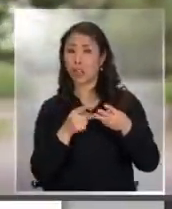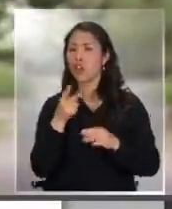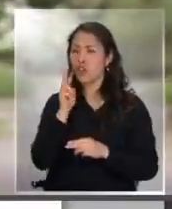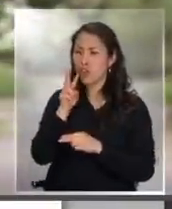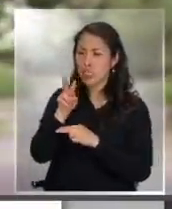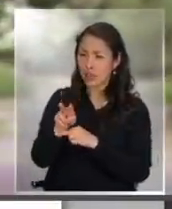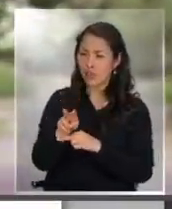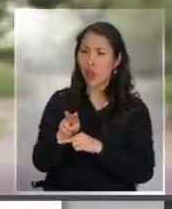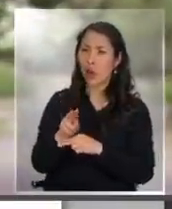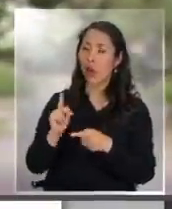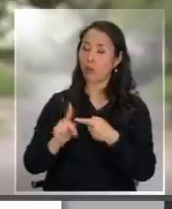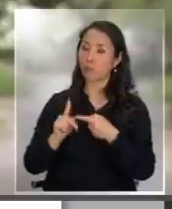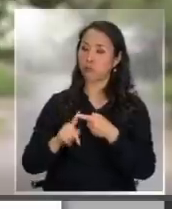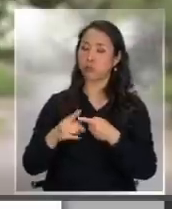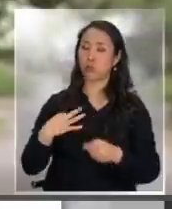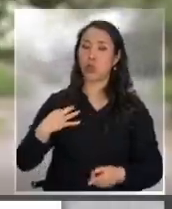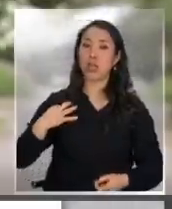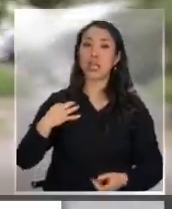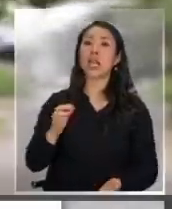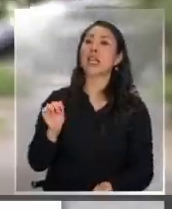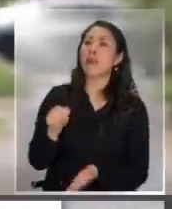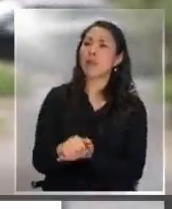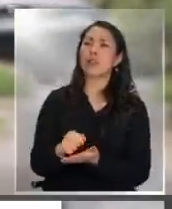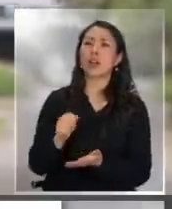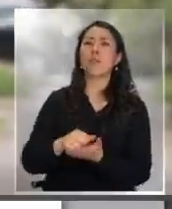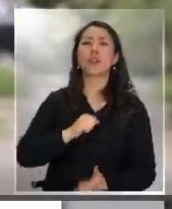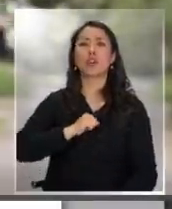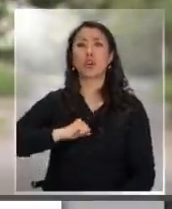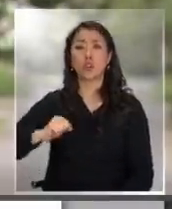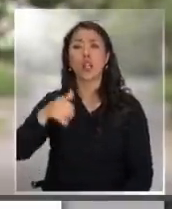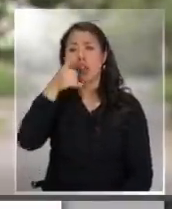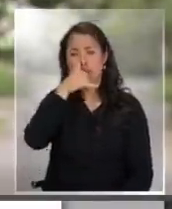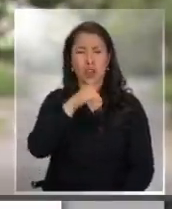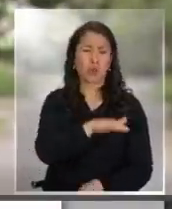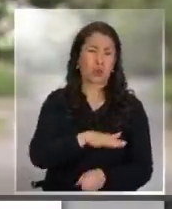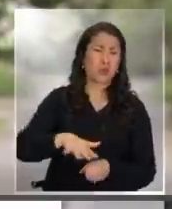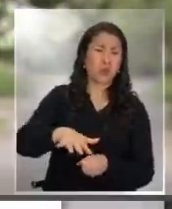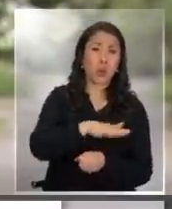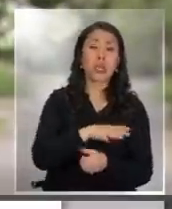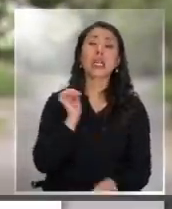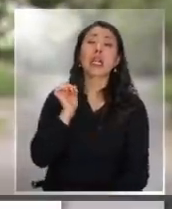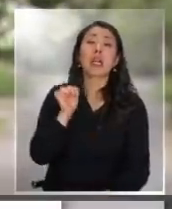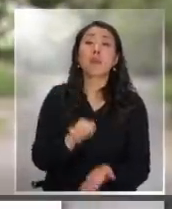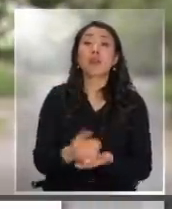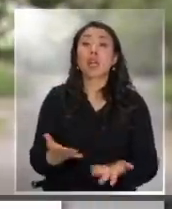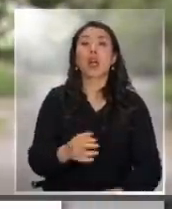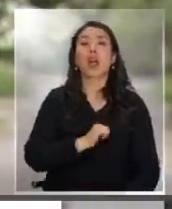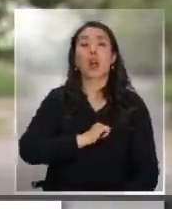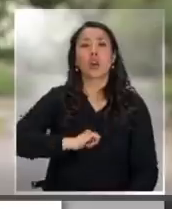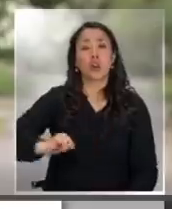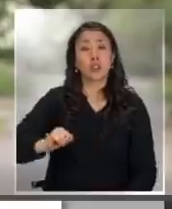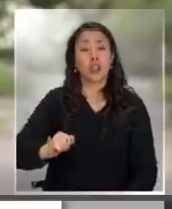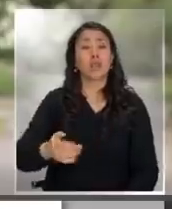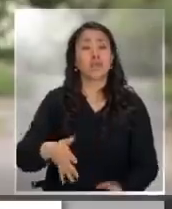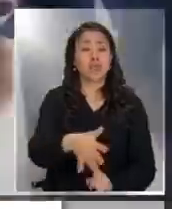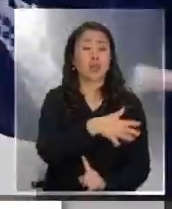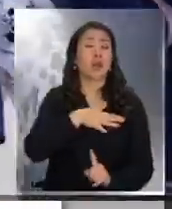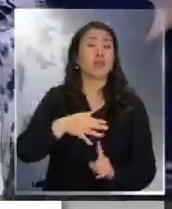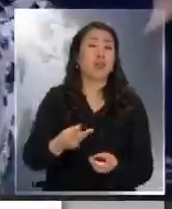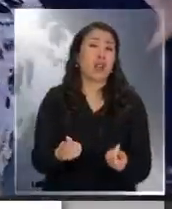activa participación de la ciudadanía reclamando en contra de la corrupción, reclamando en contra de la situación económica en